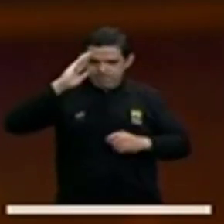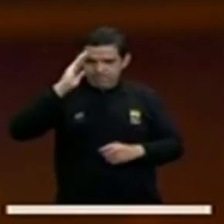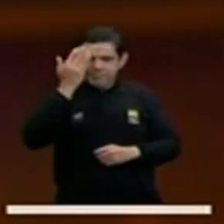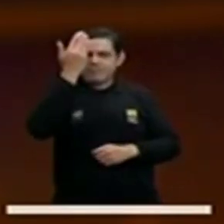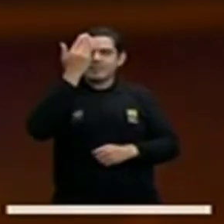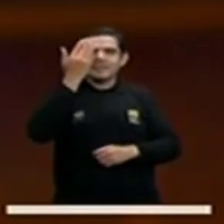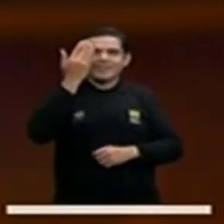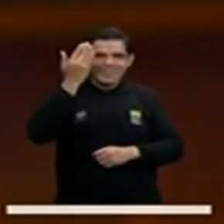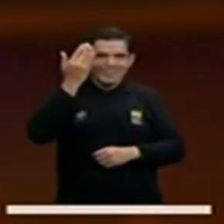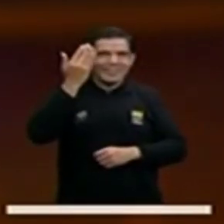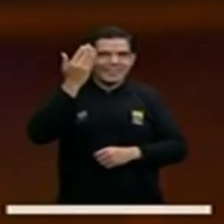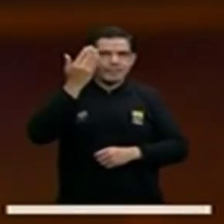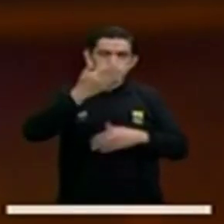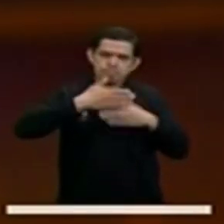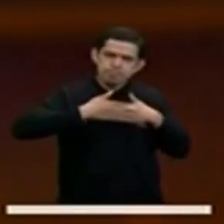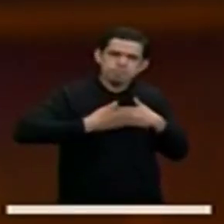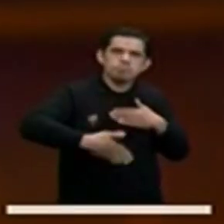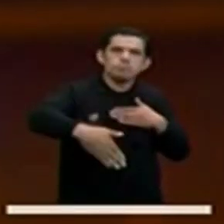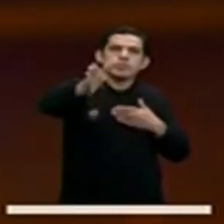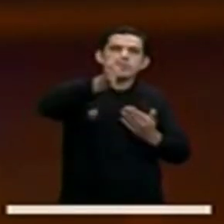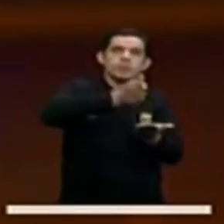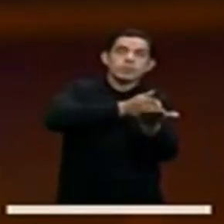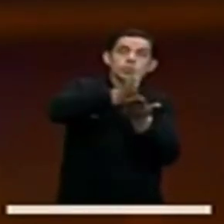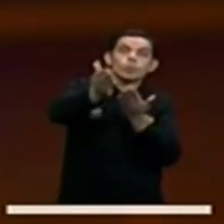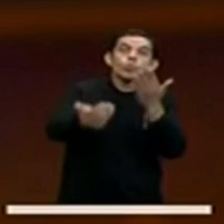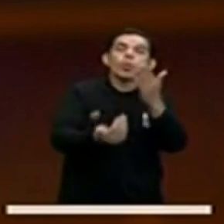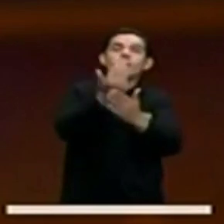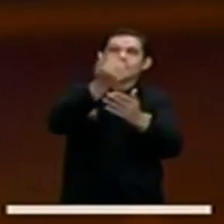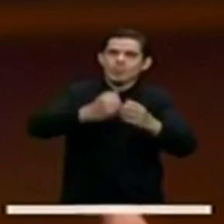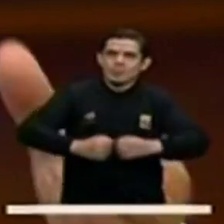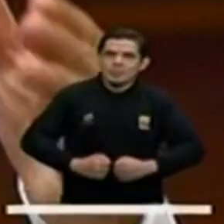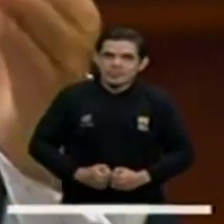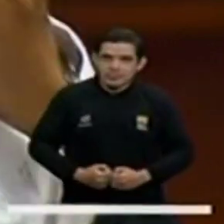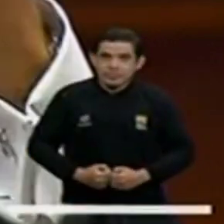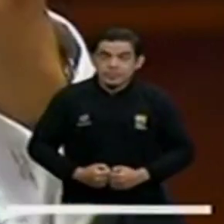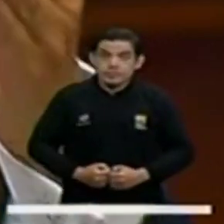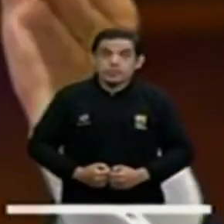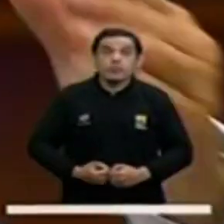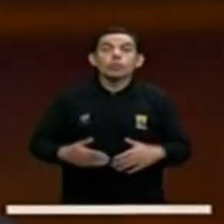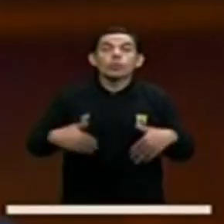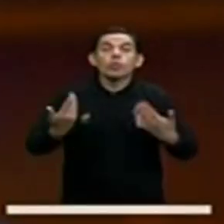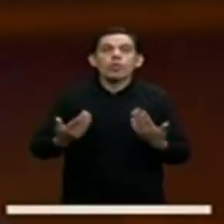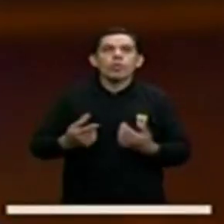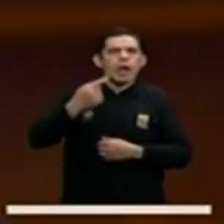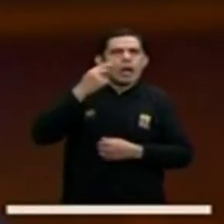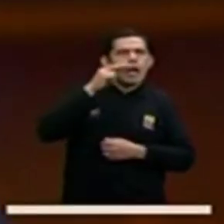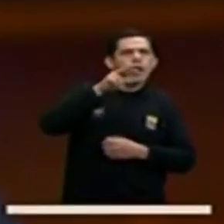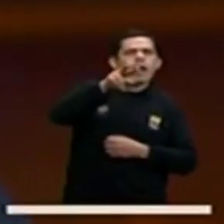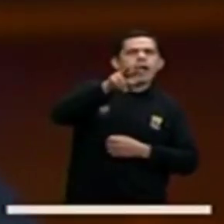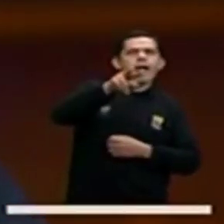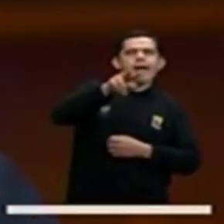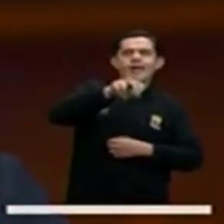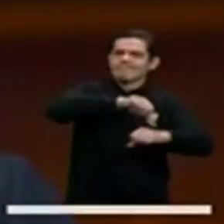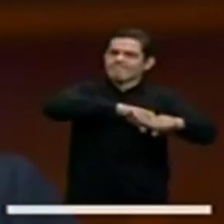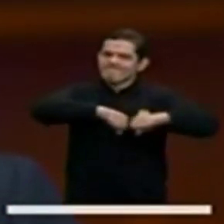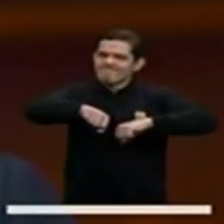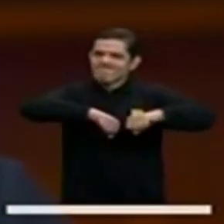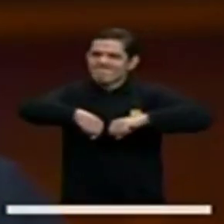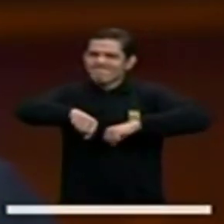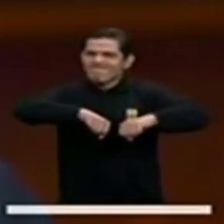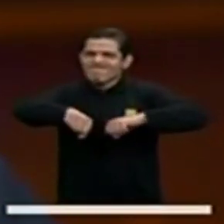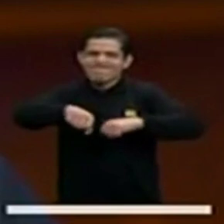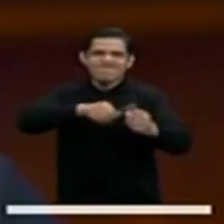a continuar por un camino nuevo, abierto ante nosotros, listo para ser explorado,